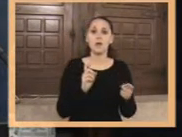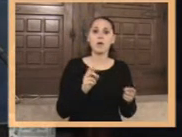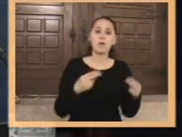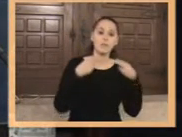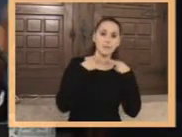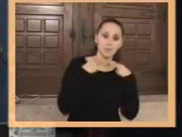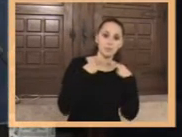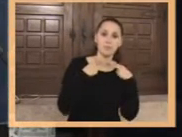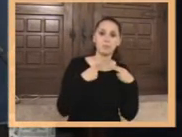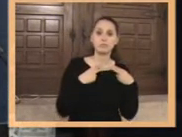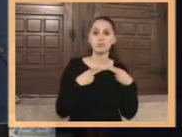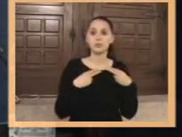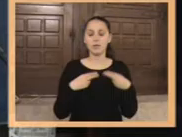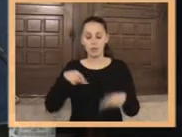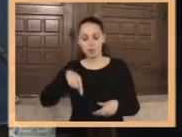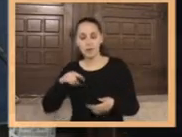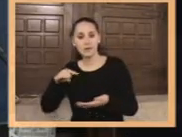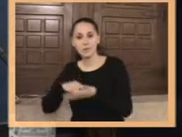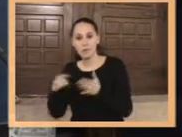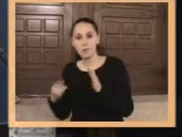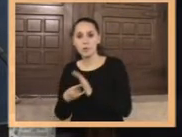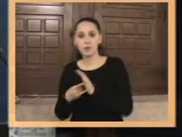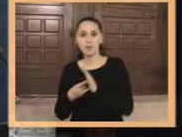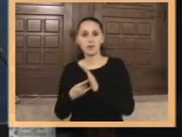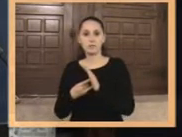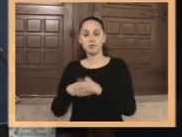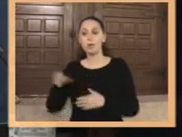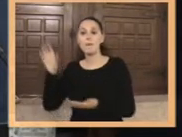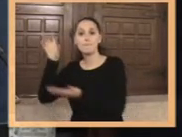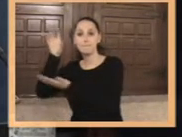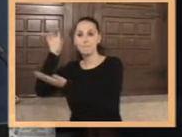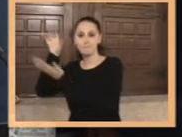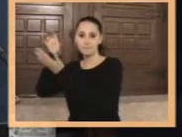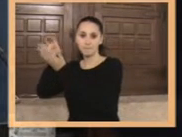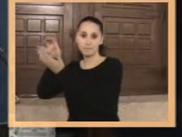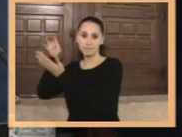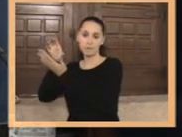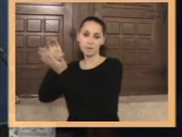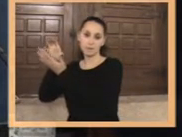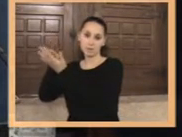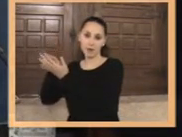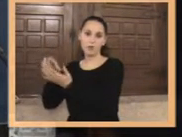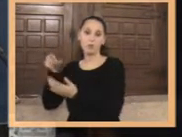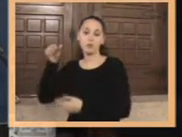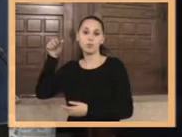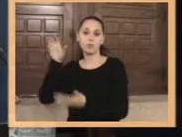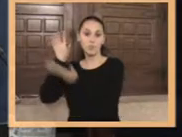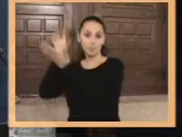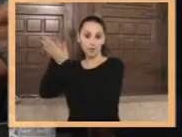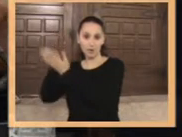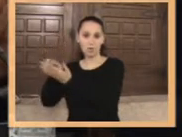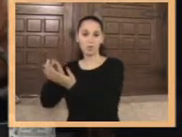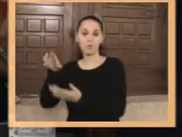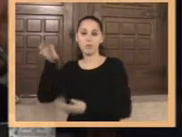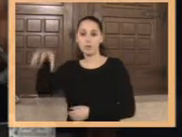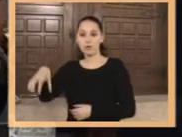Diputación Provincial, como parte de este proyecto, nos echen una mano, porque si no, al final, claro, los vertidos se producen en nuestro término municipal. Y